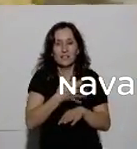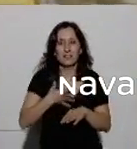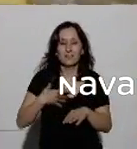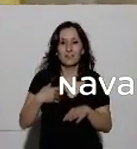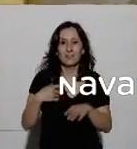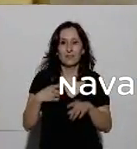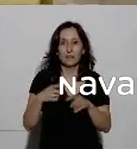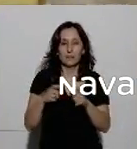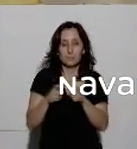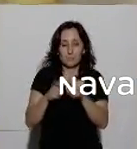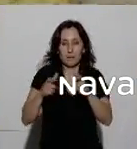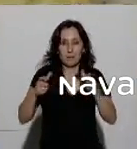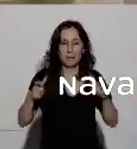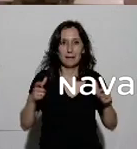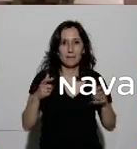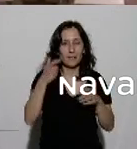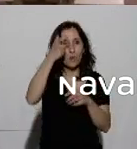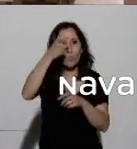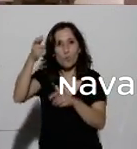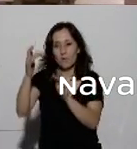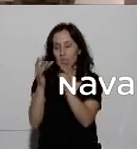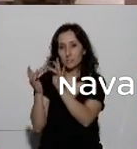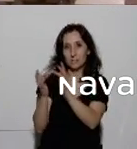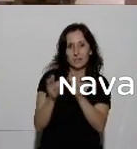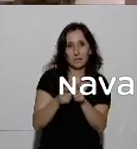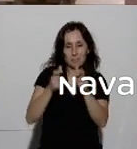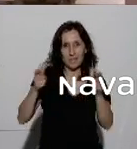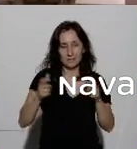especie, que relacionarse con otros pueblos.